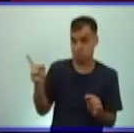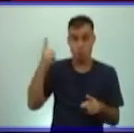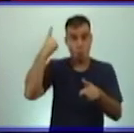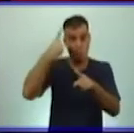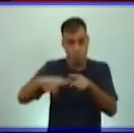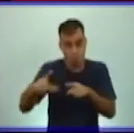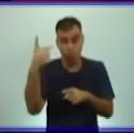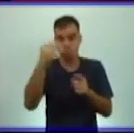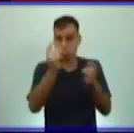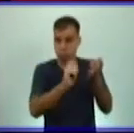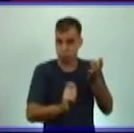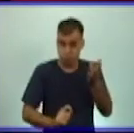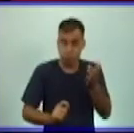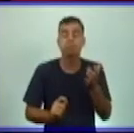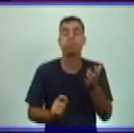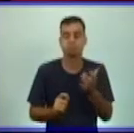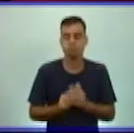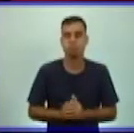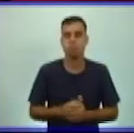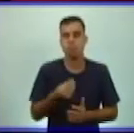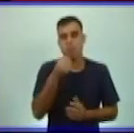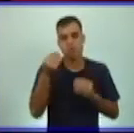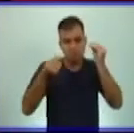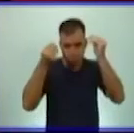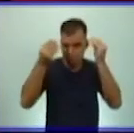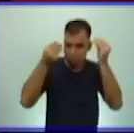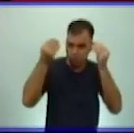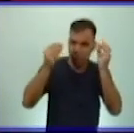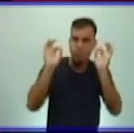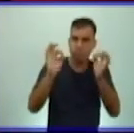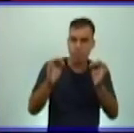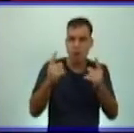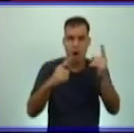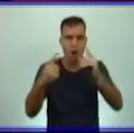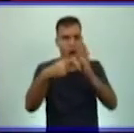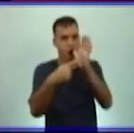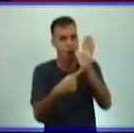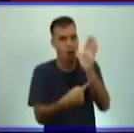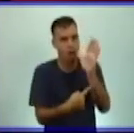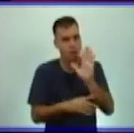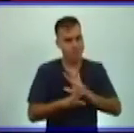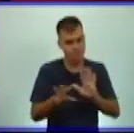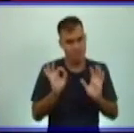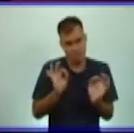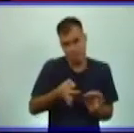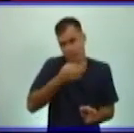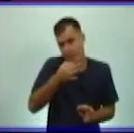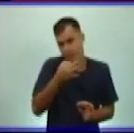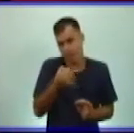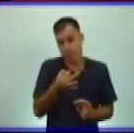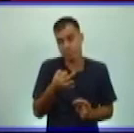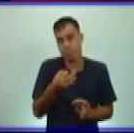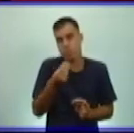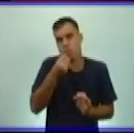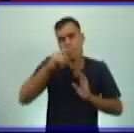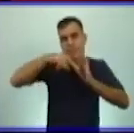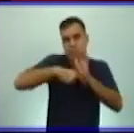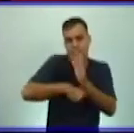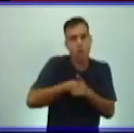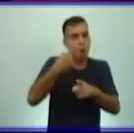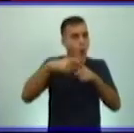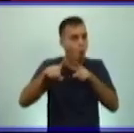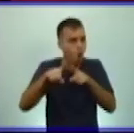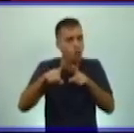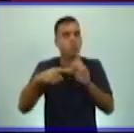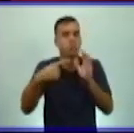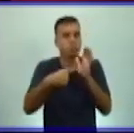ejercicio para valorar en él algunos de estos elementos que hemos discutido y para reafirmar otros elementos. Se los